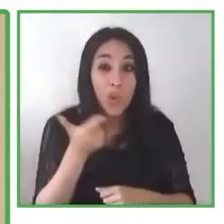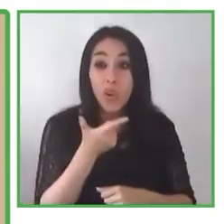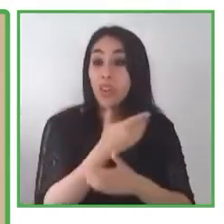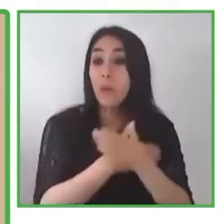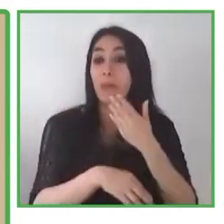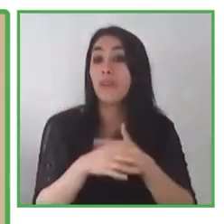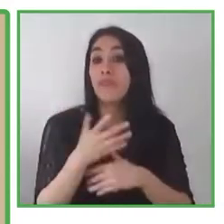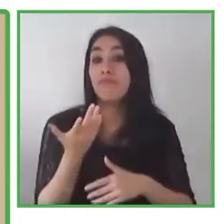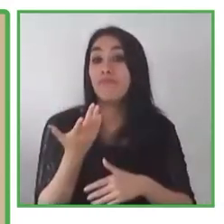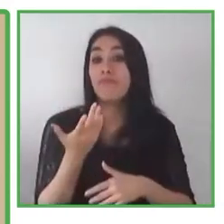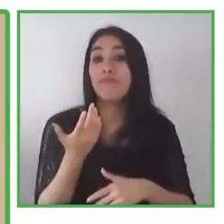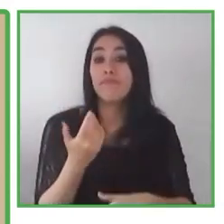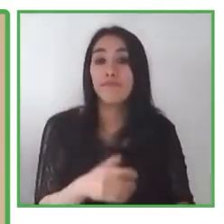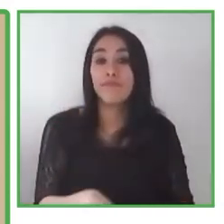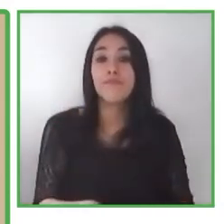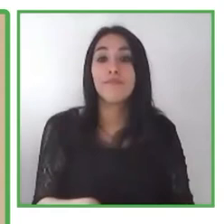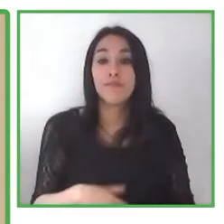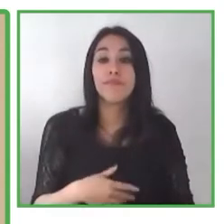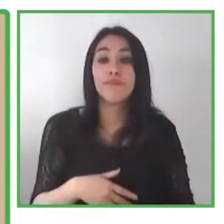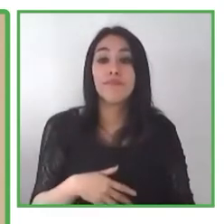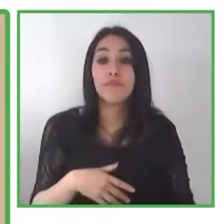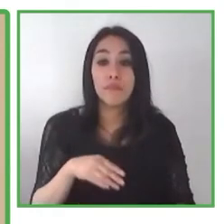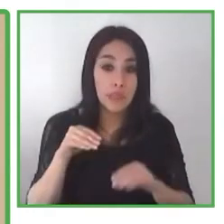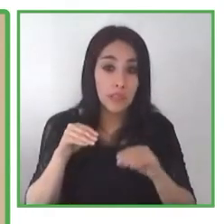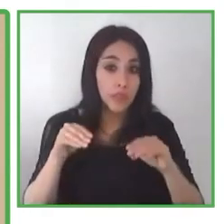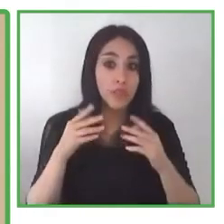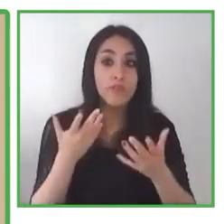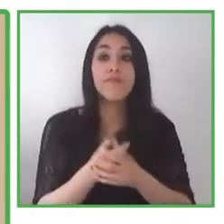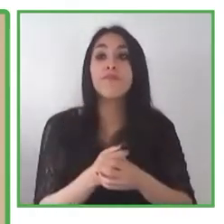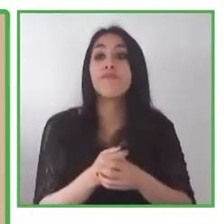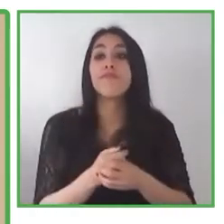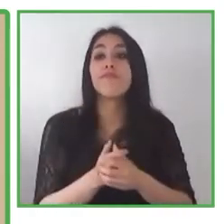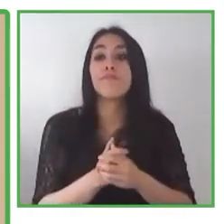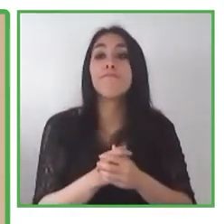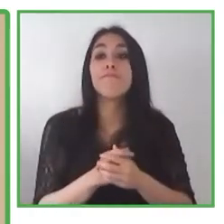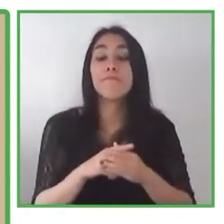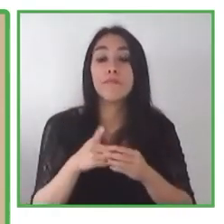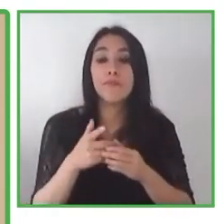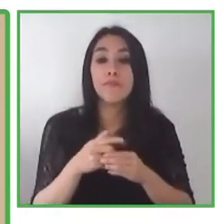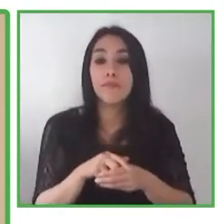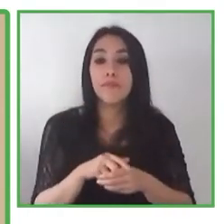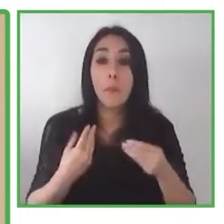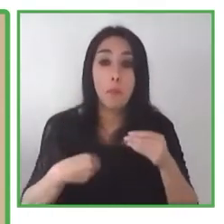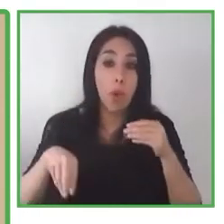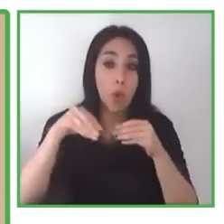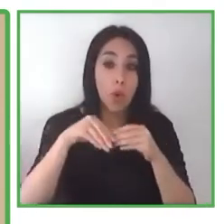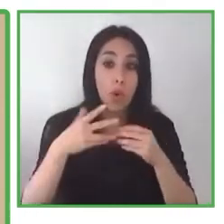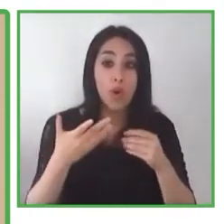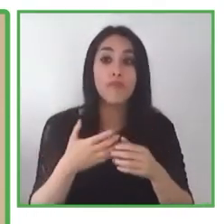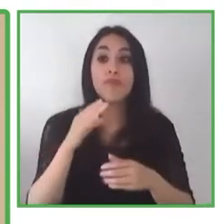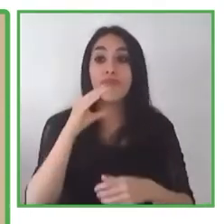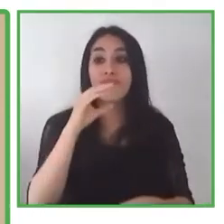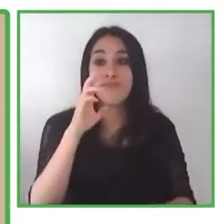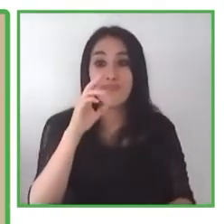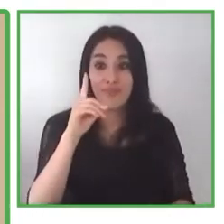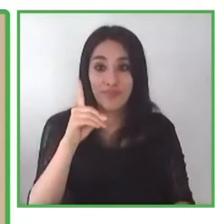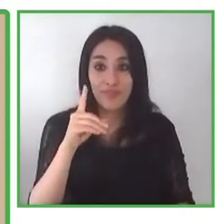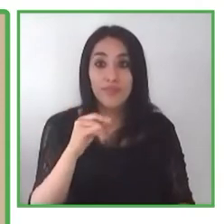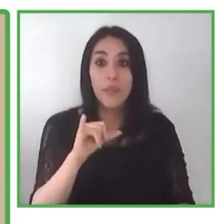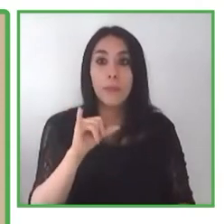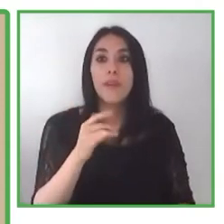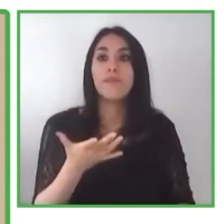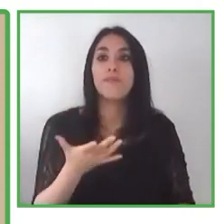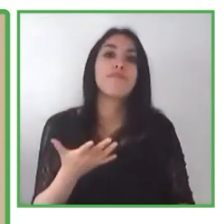personas con discapacidad a todos los niveles de educación y capacitación técnica. Y aún más, el CRPD incluye